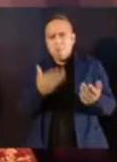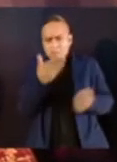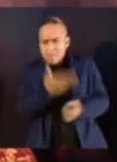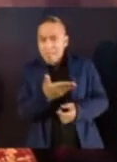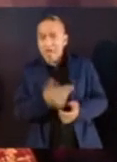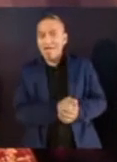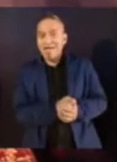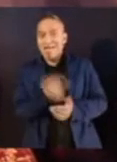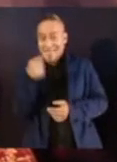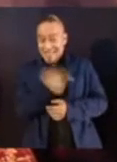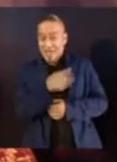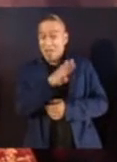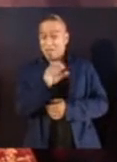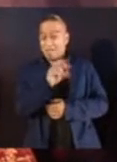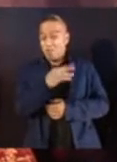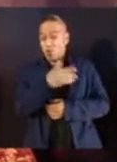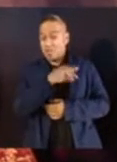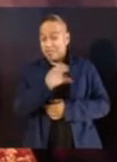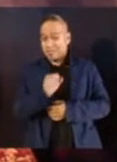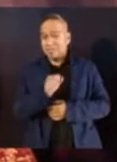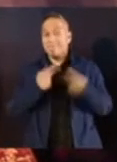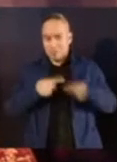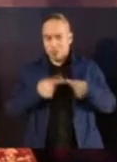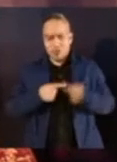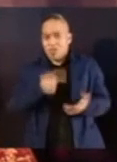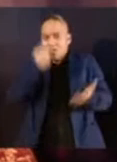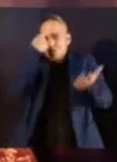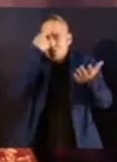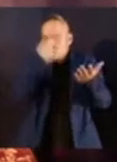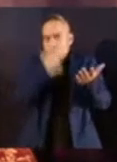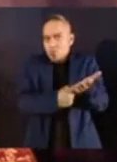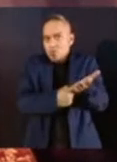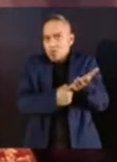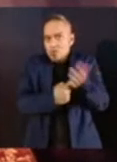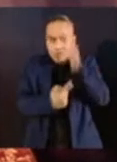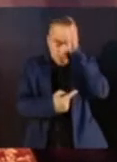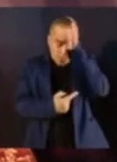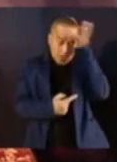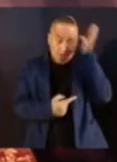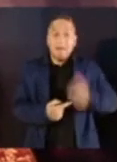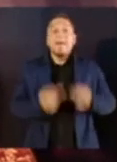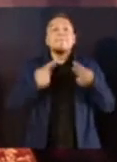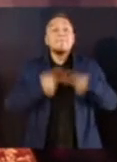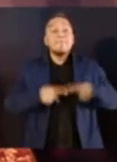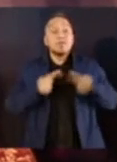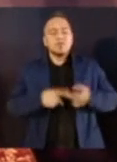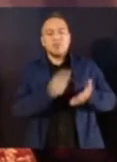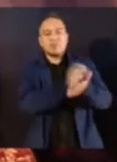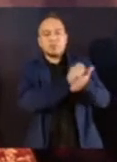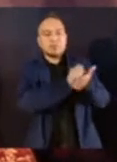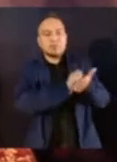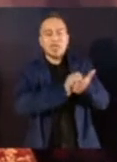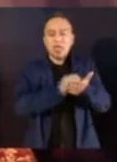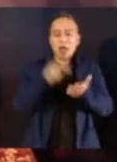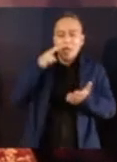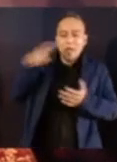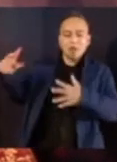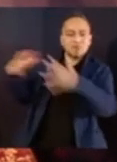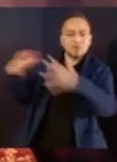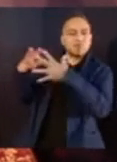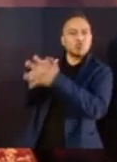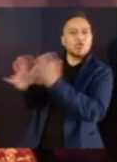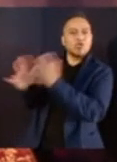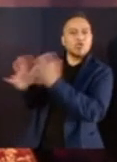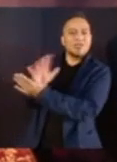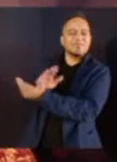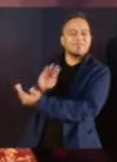o un intelectual, un pensador, debe involucrarse en las luchas sociales, menos